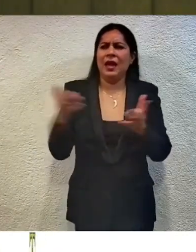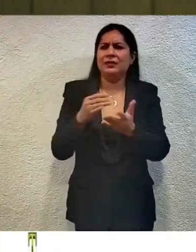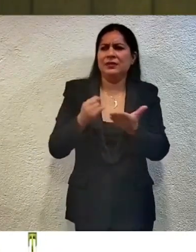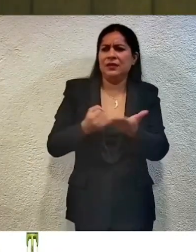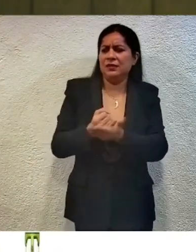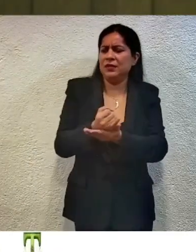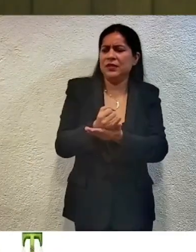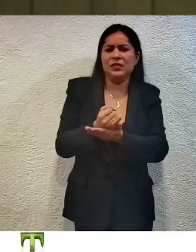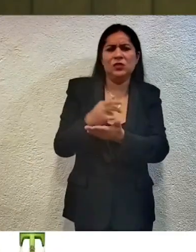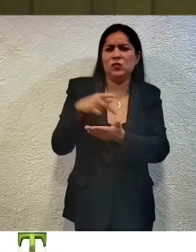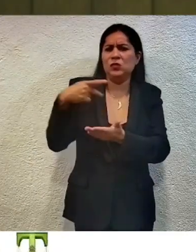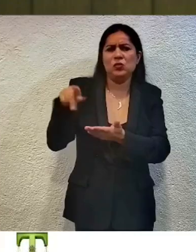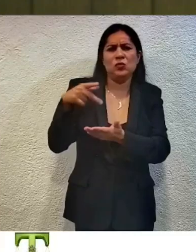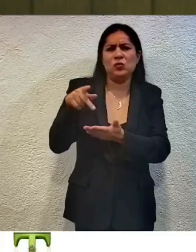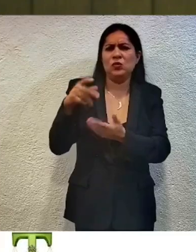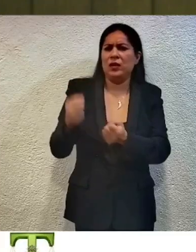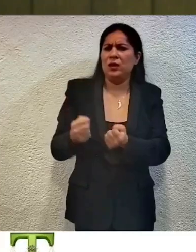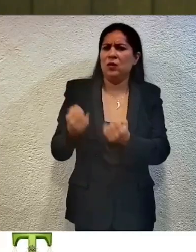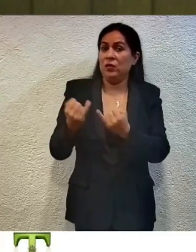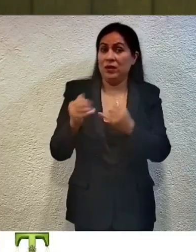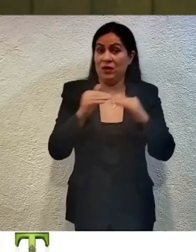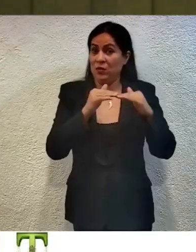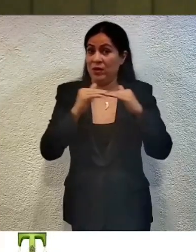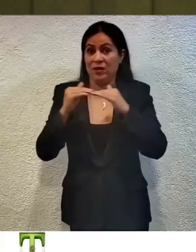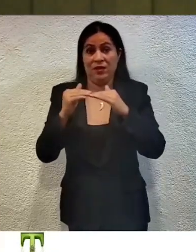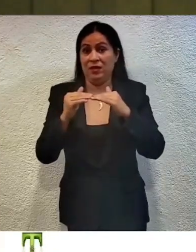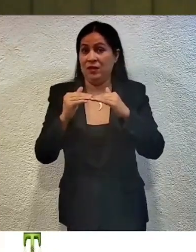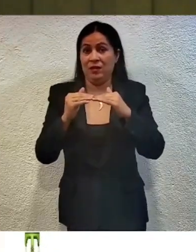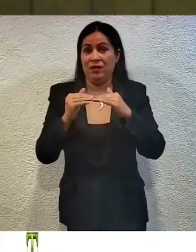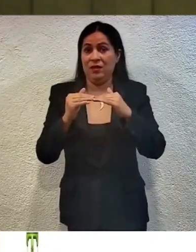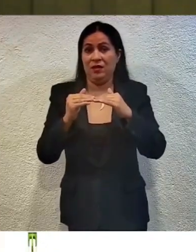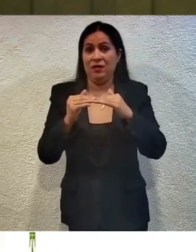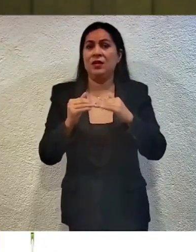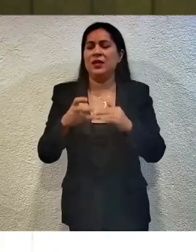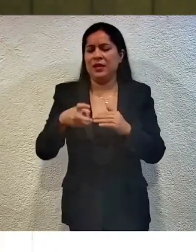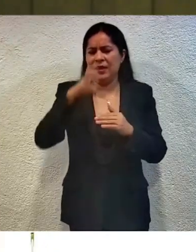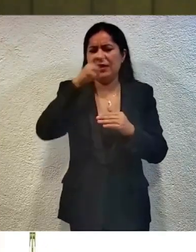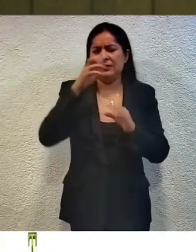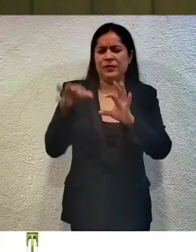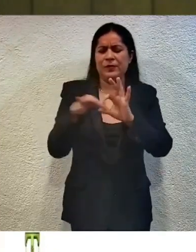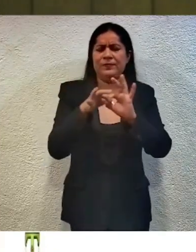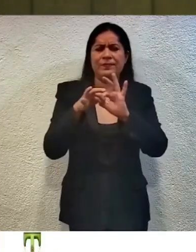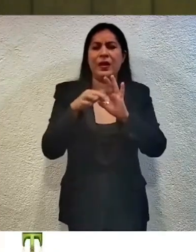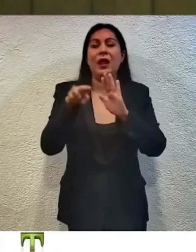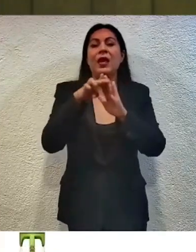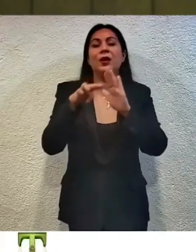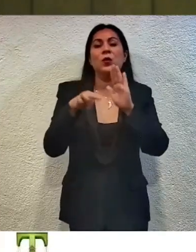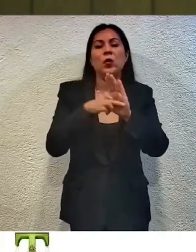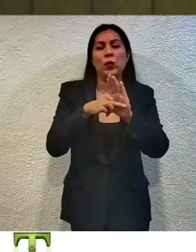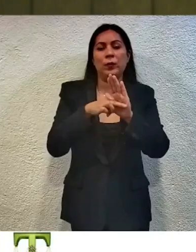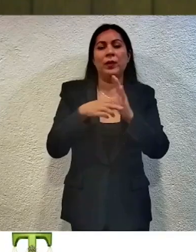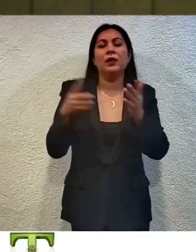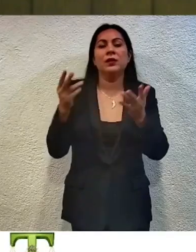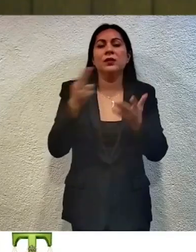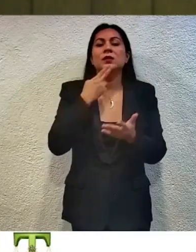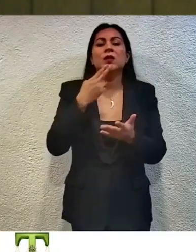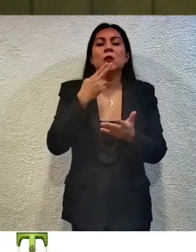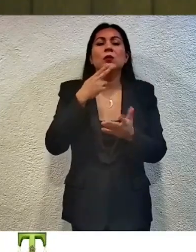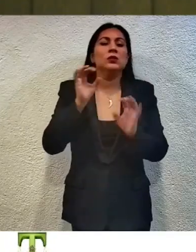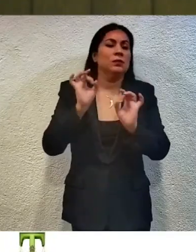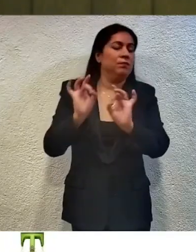sus decisiones con plena imparcialidad y en estricto apego a la normatividad aplicable al